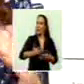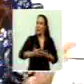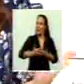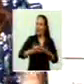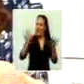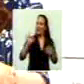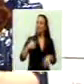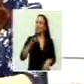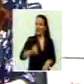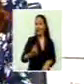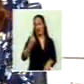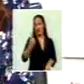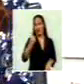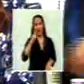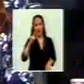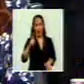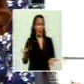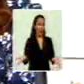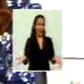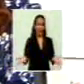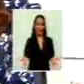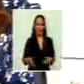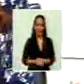Sí, primero de julio, ¿cómo voy? Claro, qué estúpido.